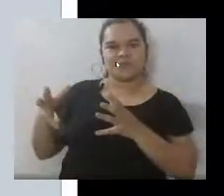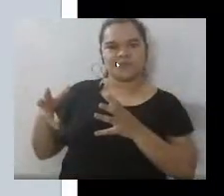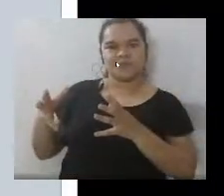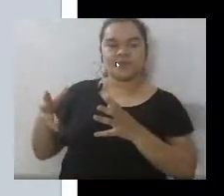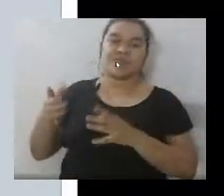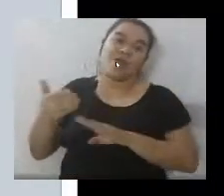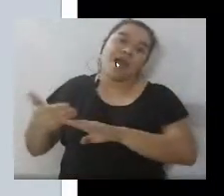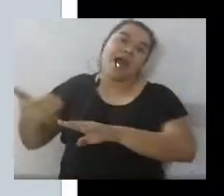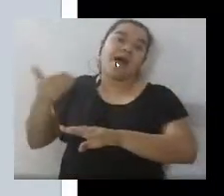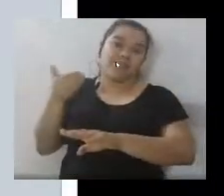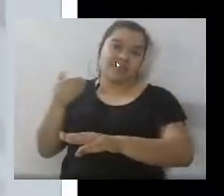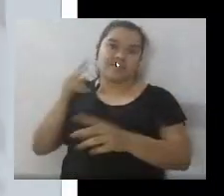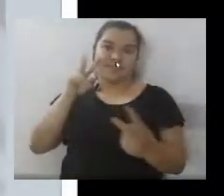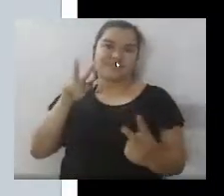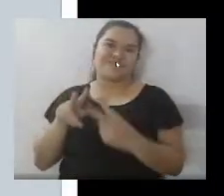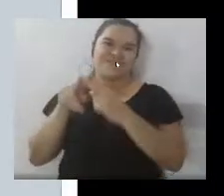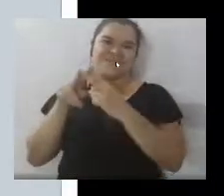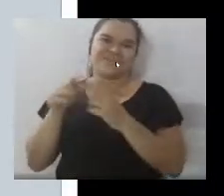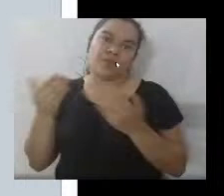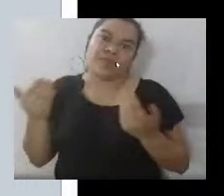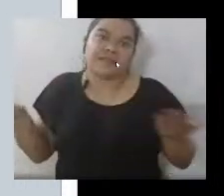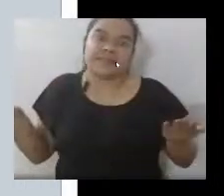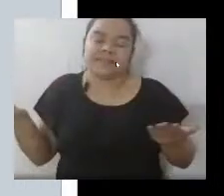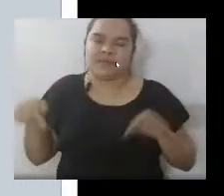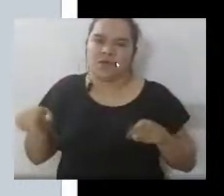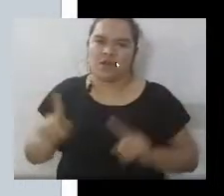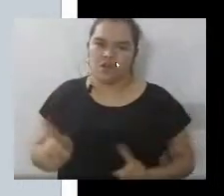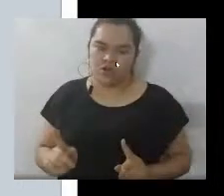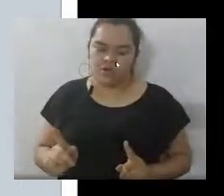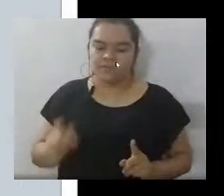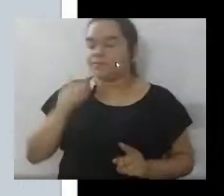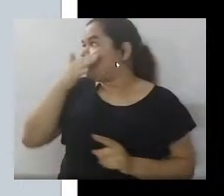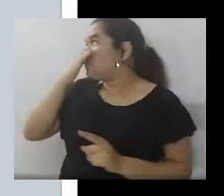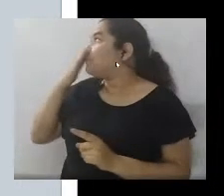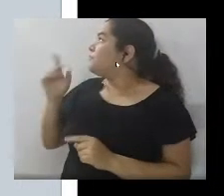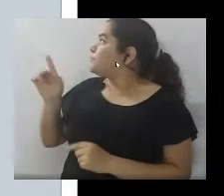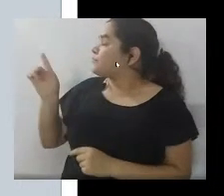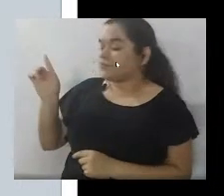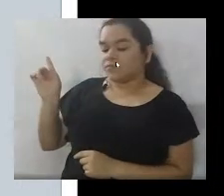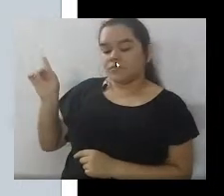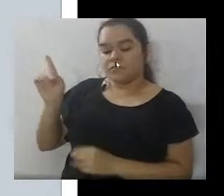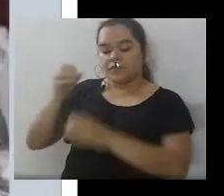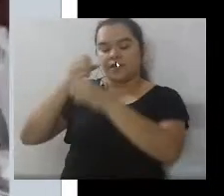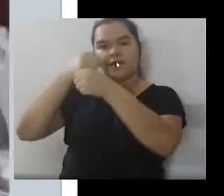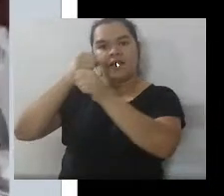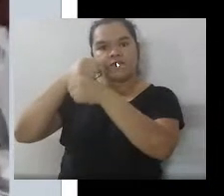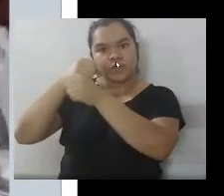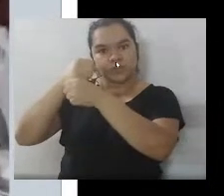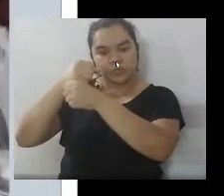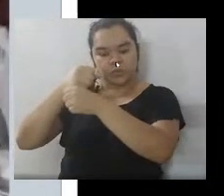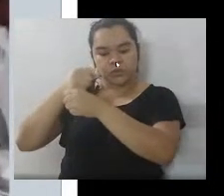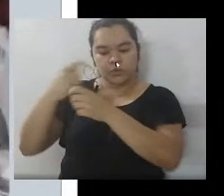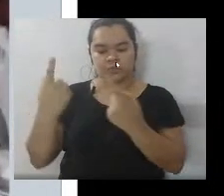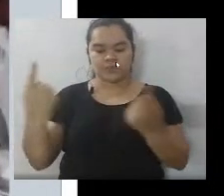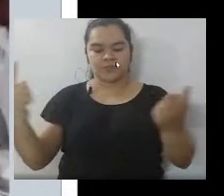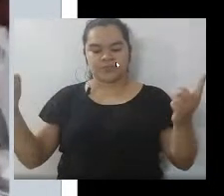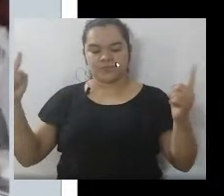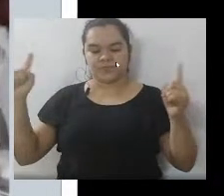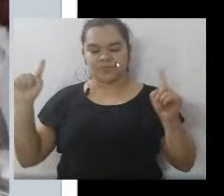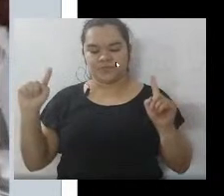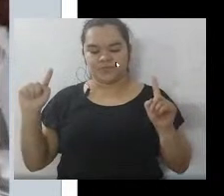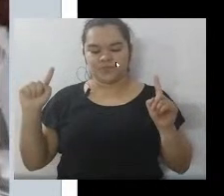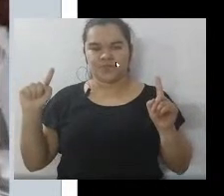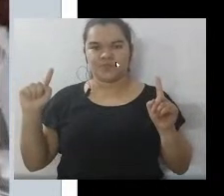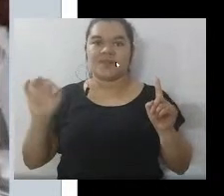nos permitía estar juntos. Estos son nuestros laboratorios, que rogamos el año que